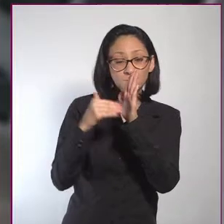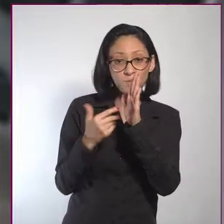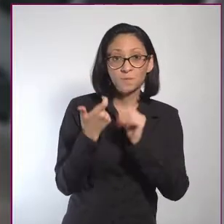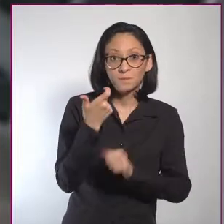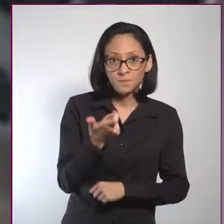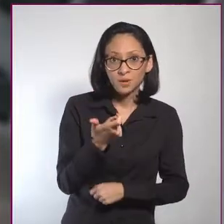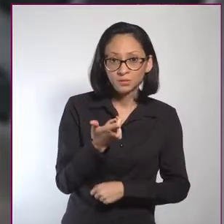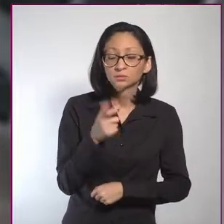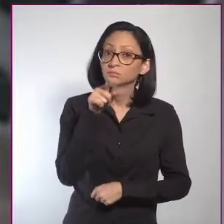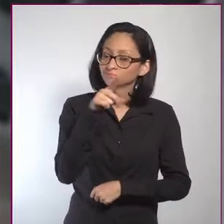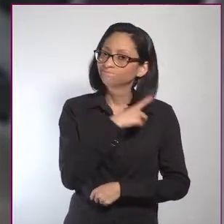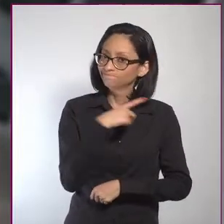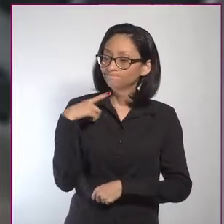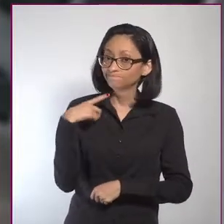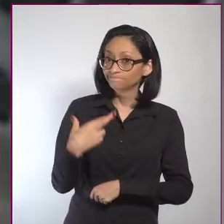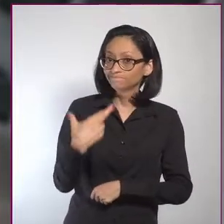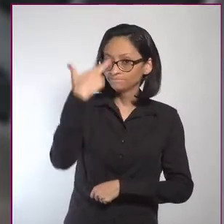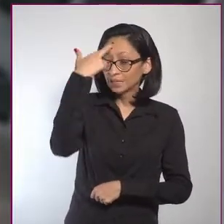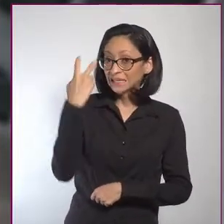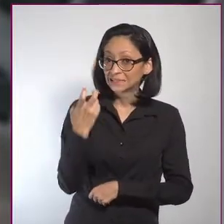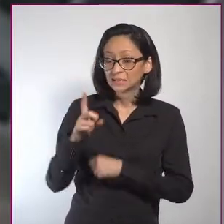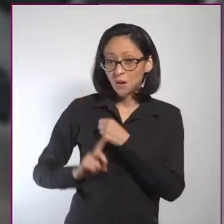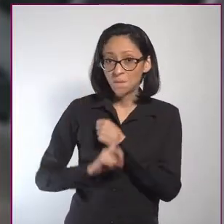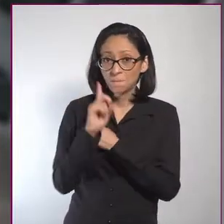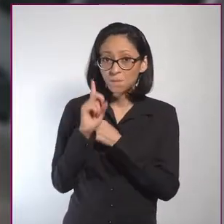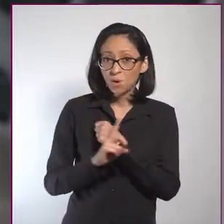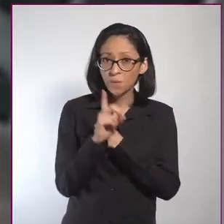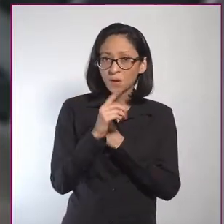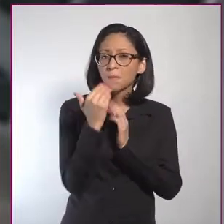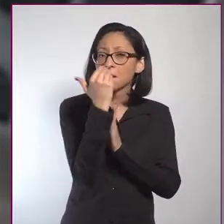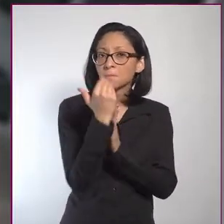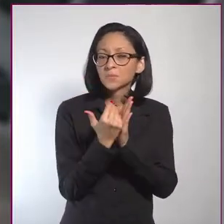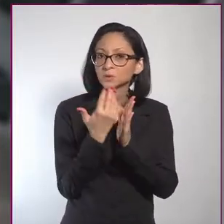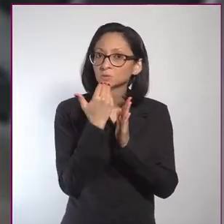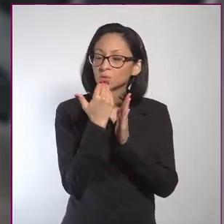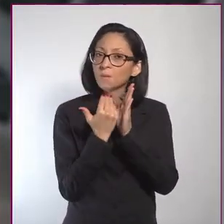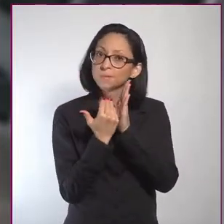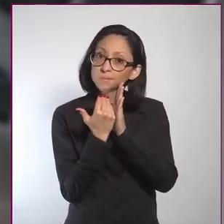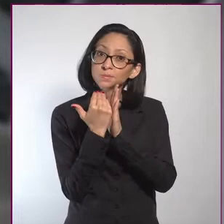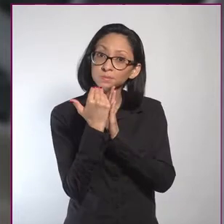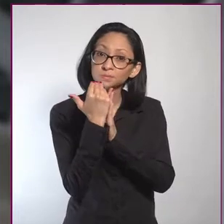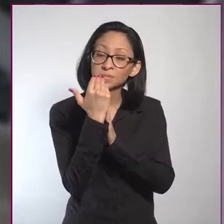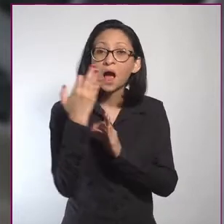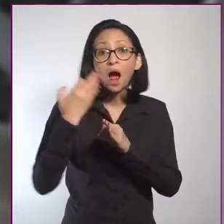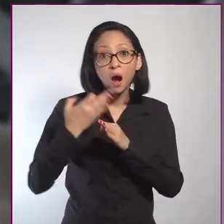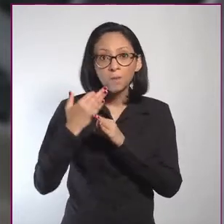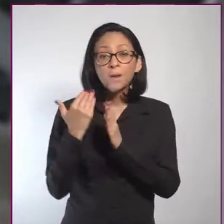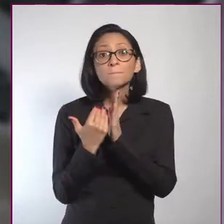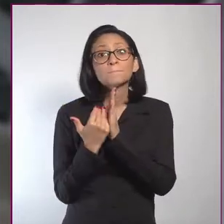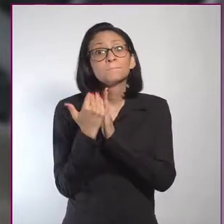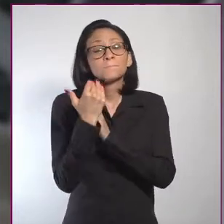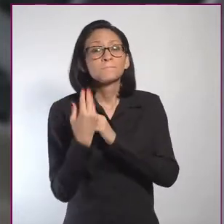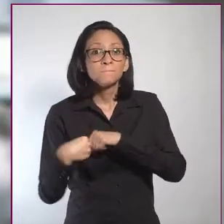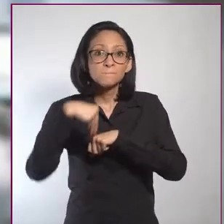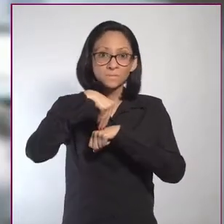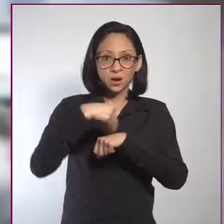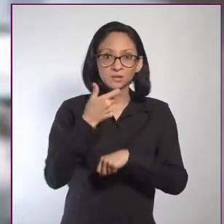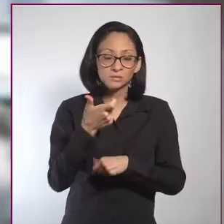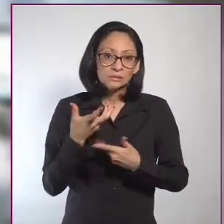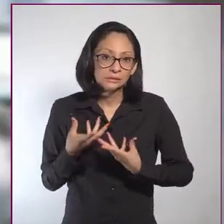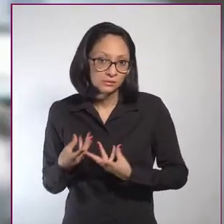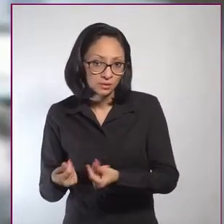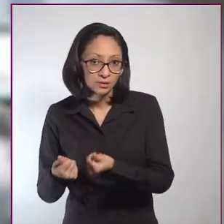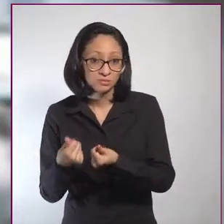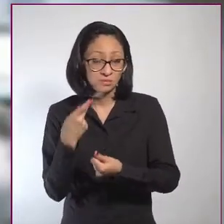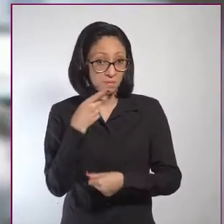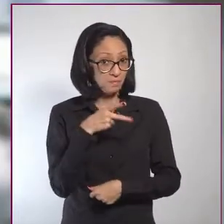pesos. Y recuerda que como este problema no ha dejado de crecer, el costo actual es sin duda mucho mayor. Pero